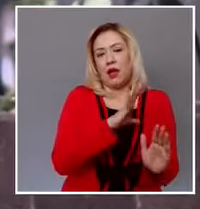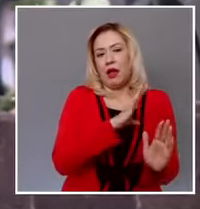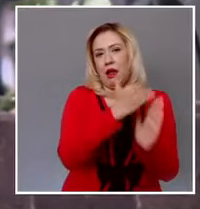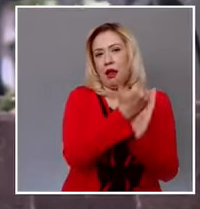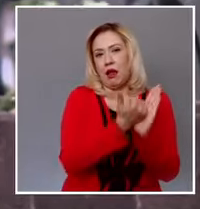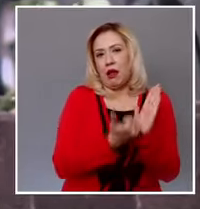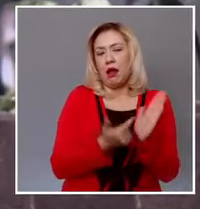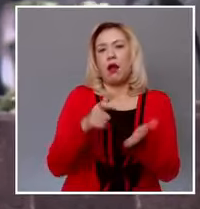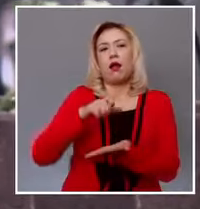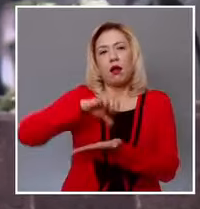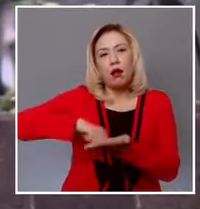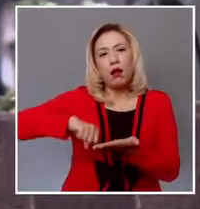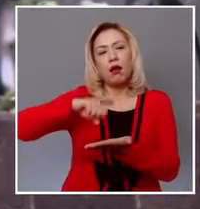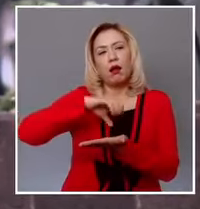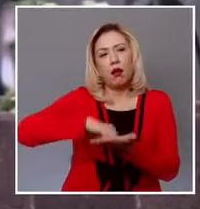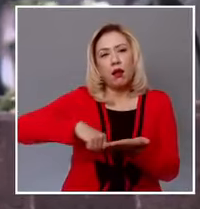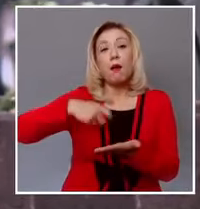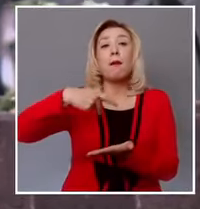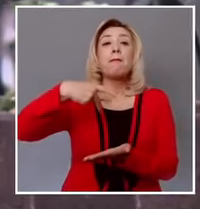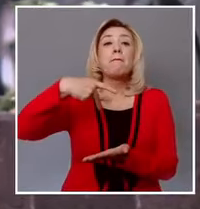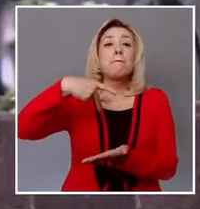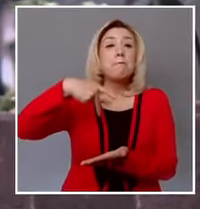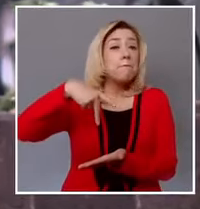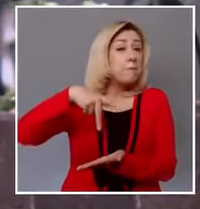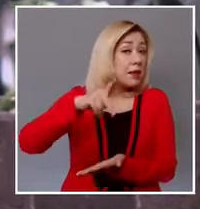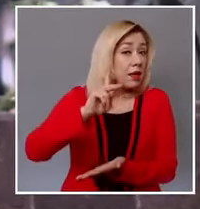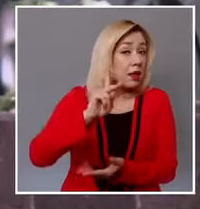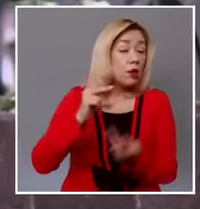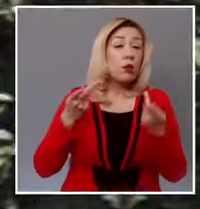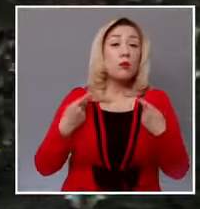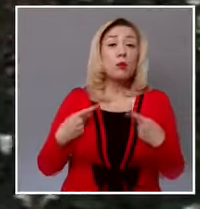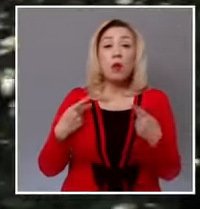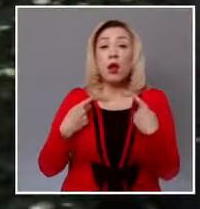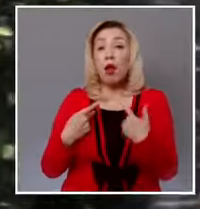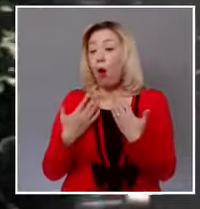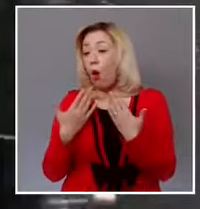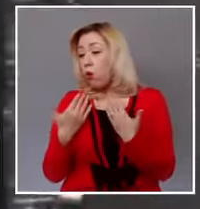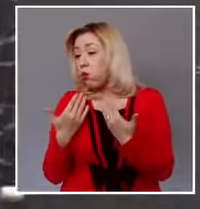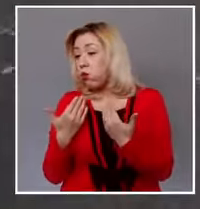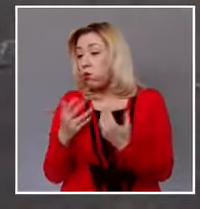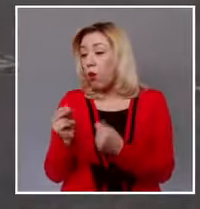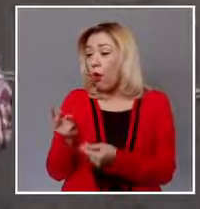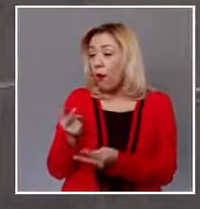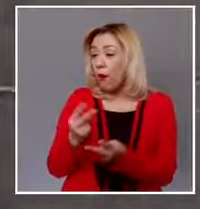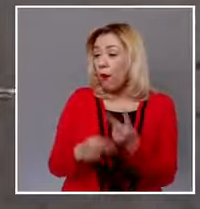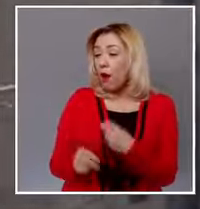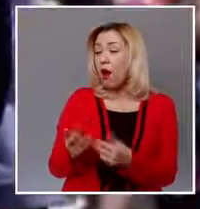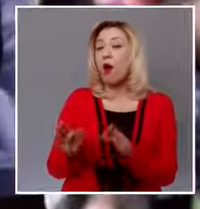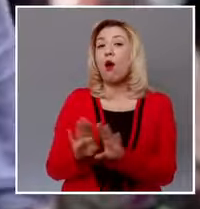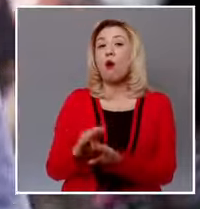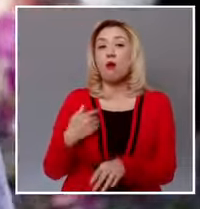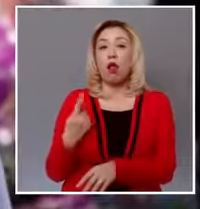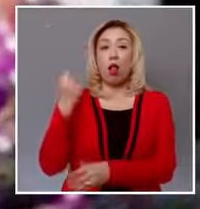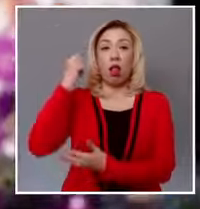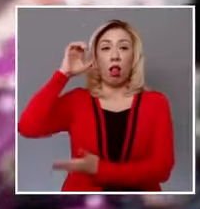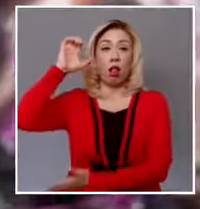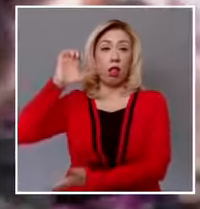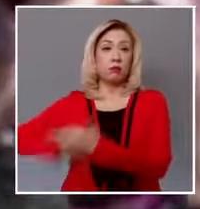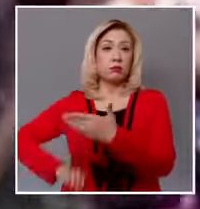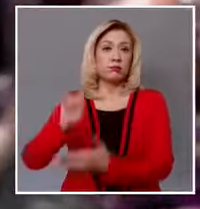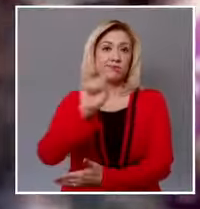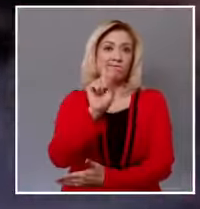pensión para pagar las mensualidades del crédito debe de contar con la autorización previa del jubilado. De ahí que dicha acción no